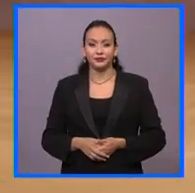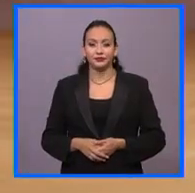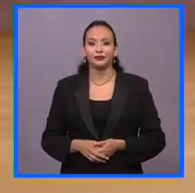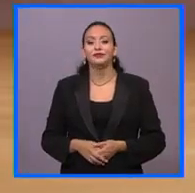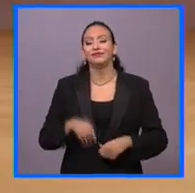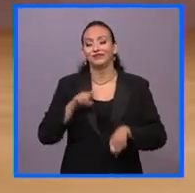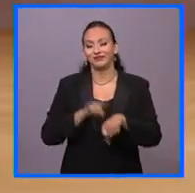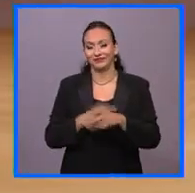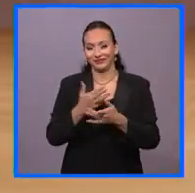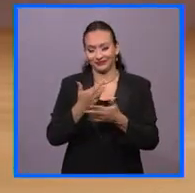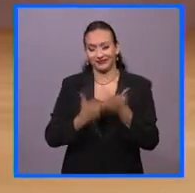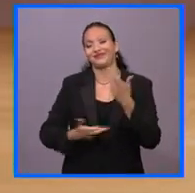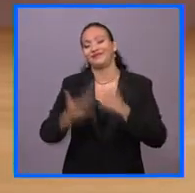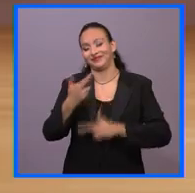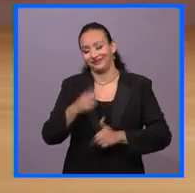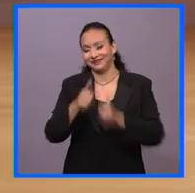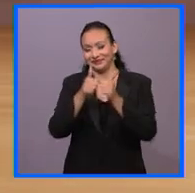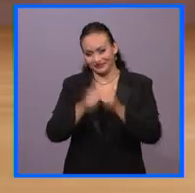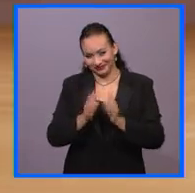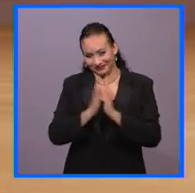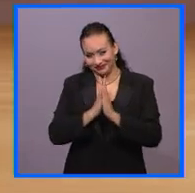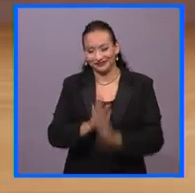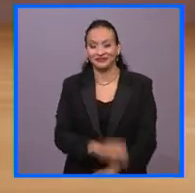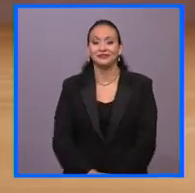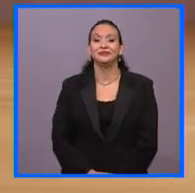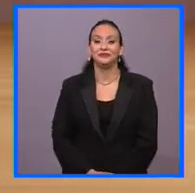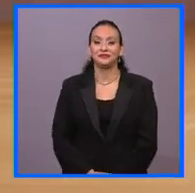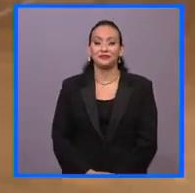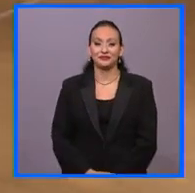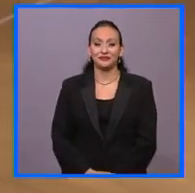Y es momento de hacer una pausa y continuamos con la información.